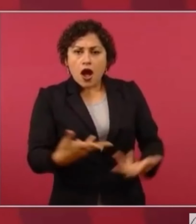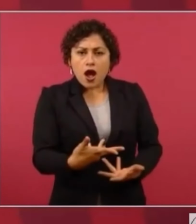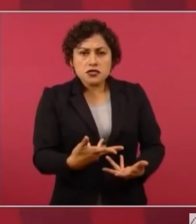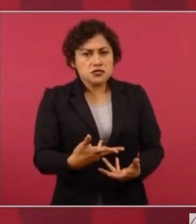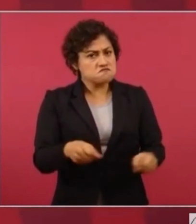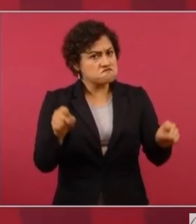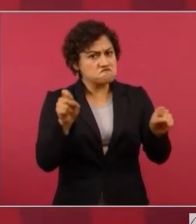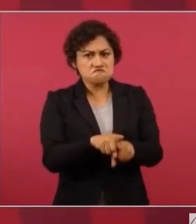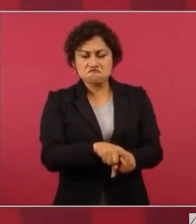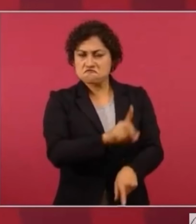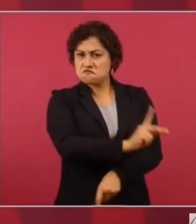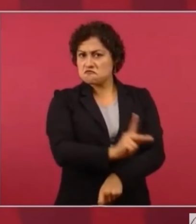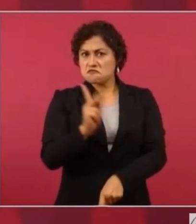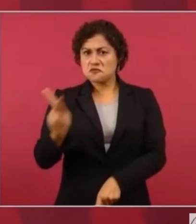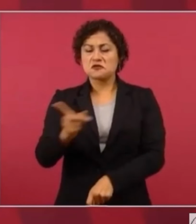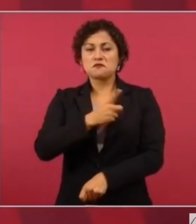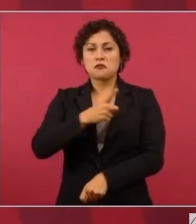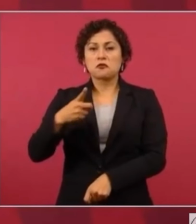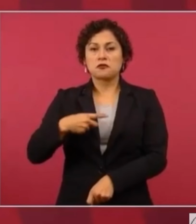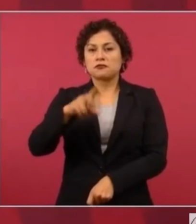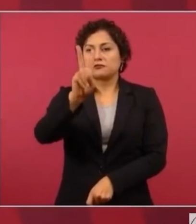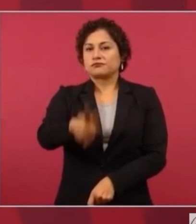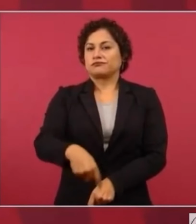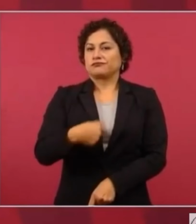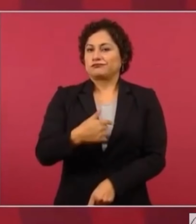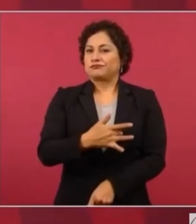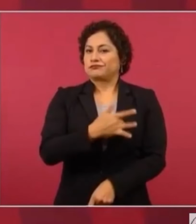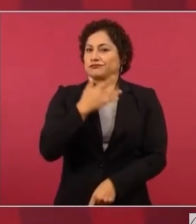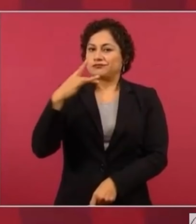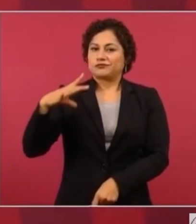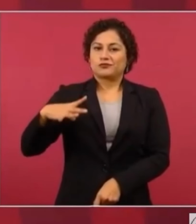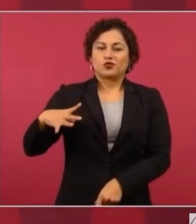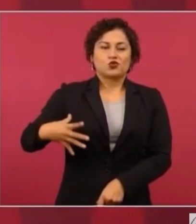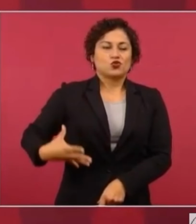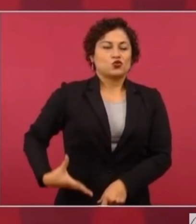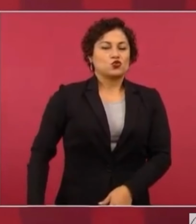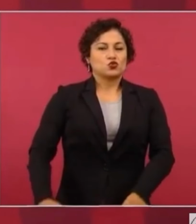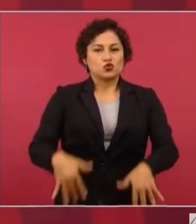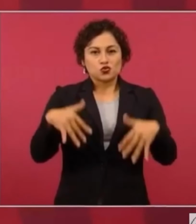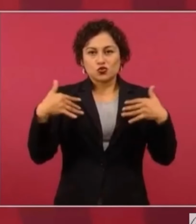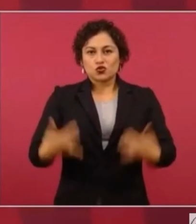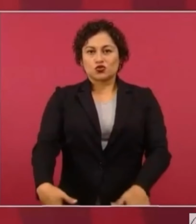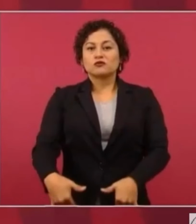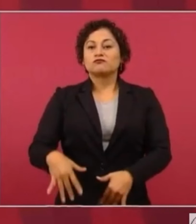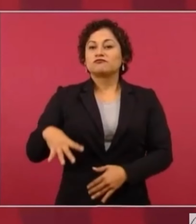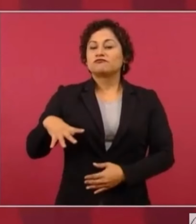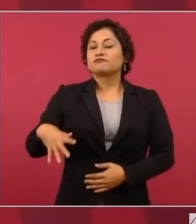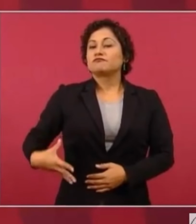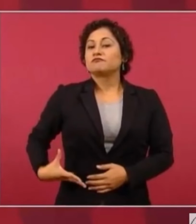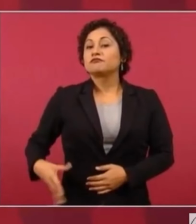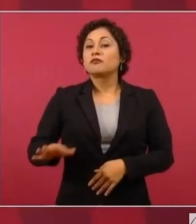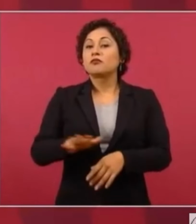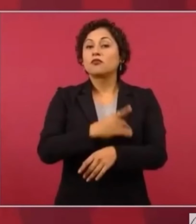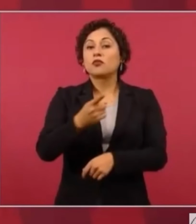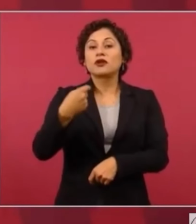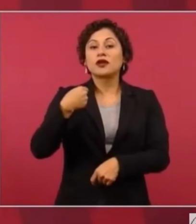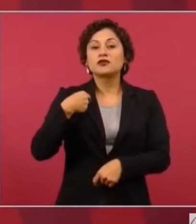Yo estoy muy orgulloso porque cada vez que escucho opiniones de la gente